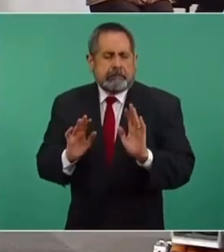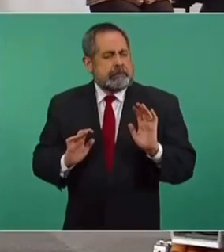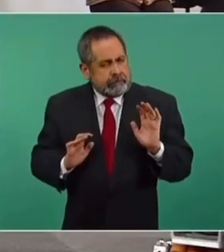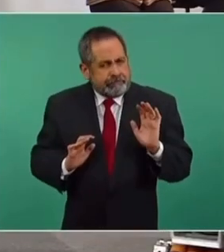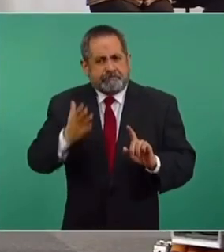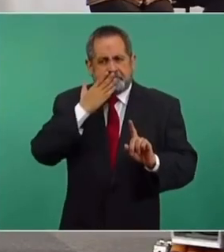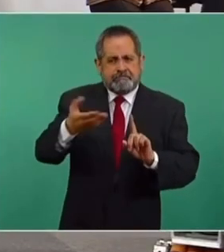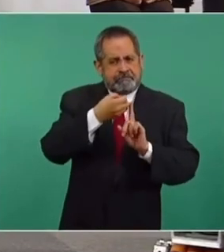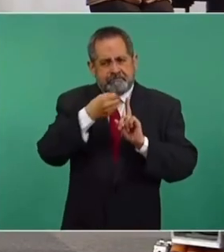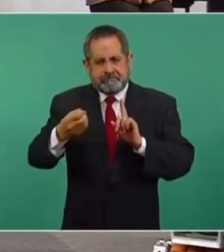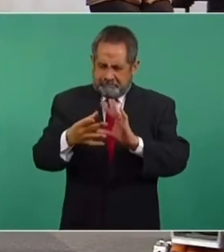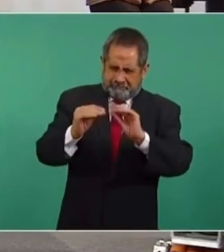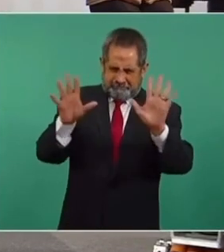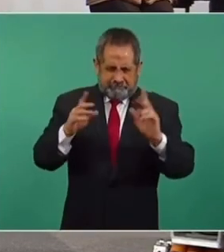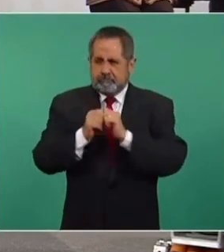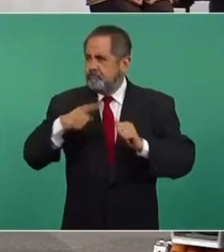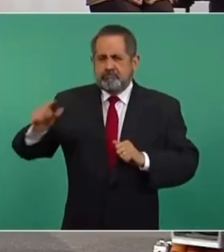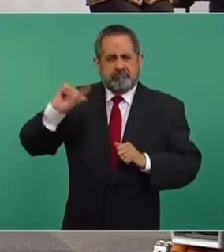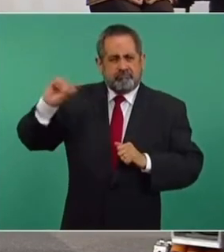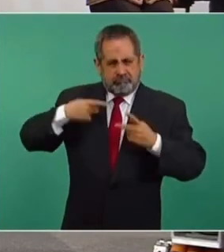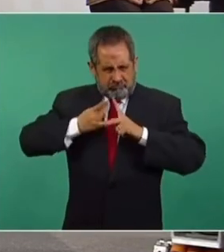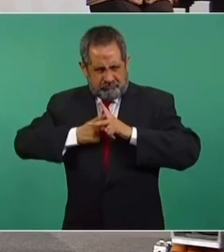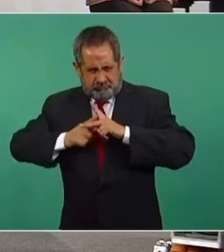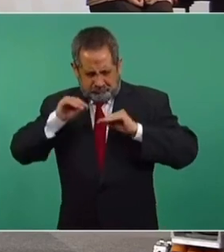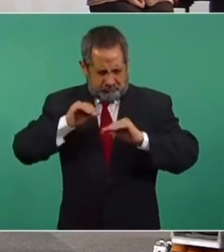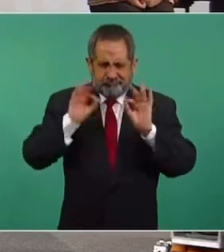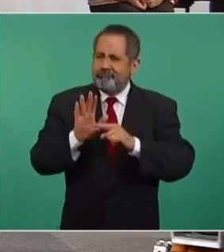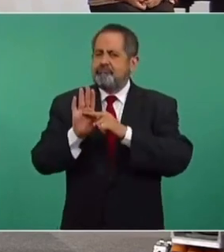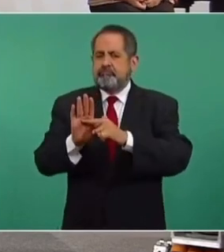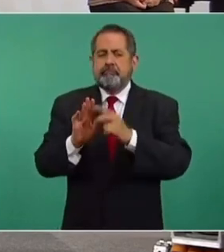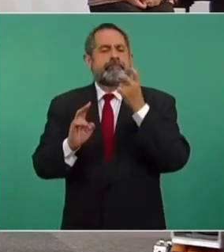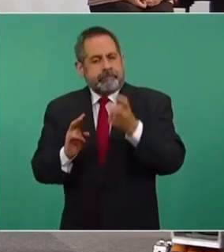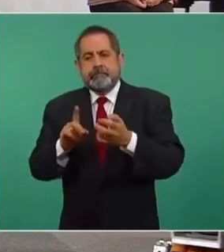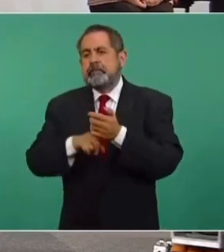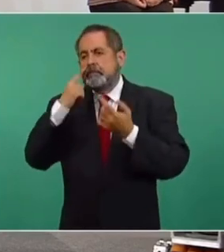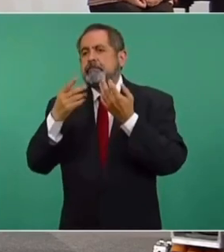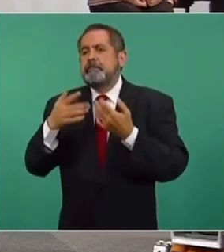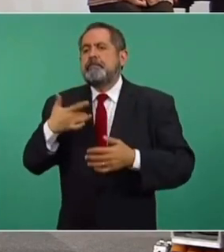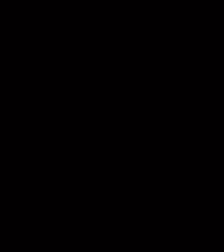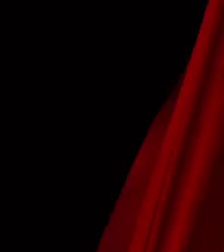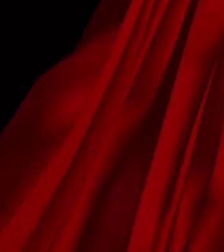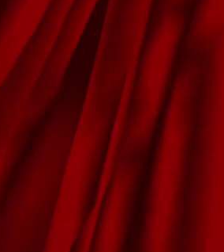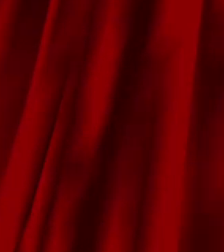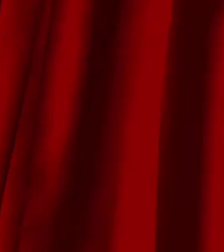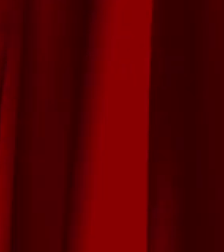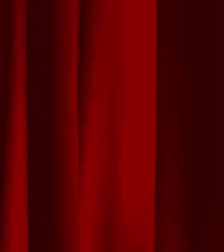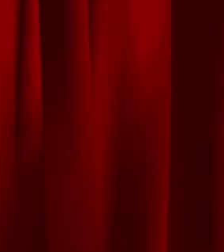bien definidas por matemáticos, y sí reflejan el sentir de la gente.